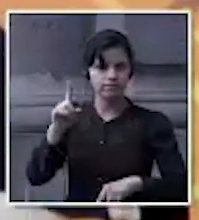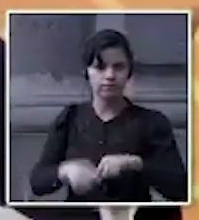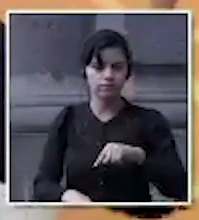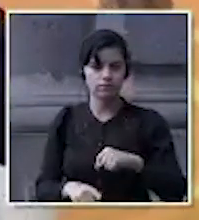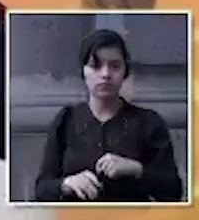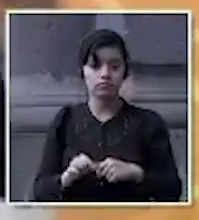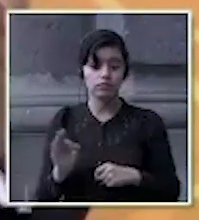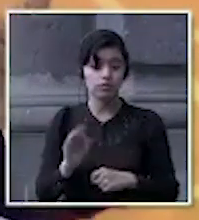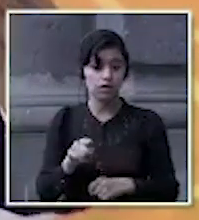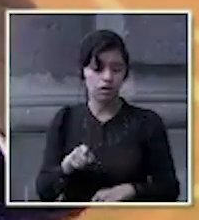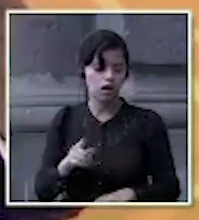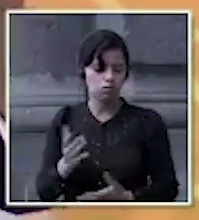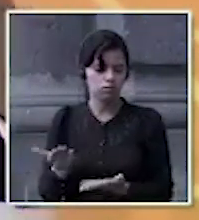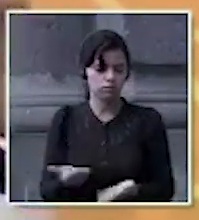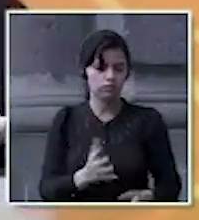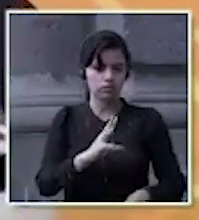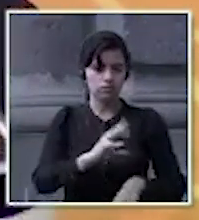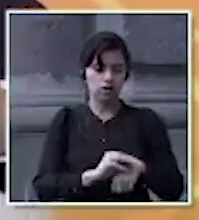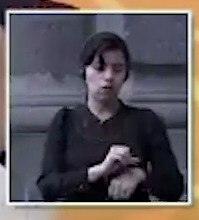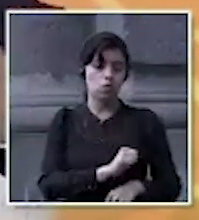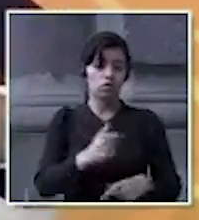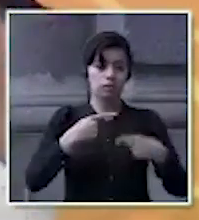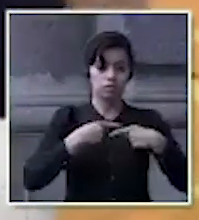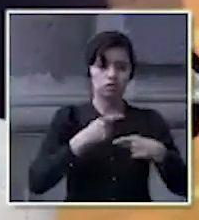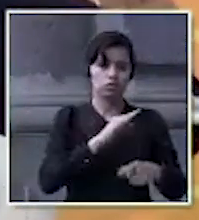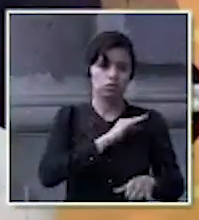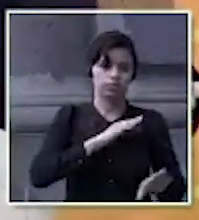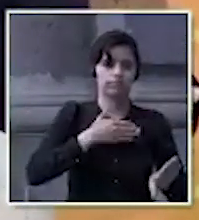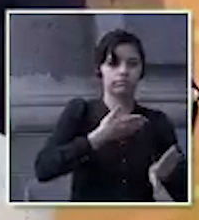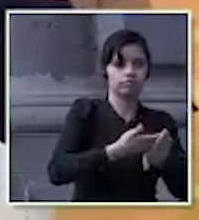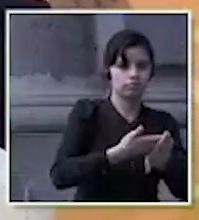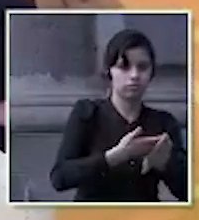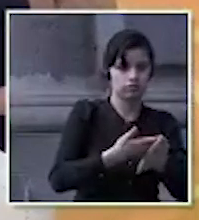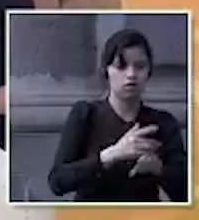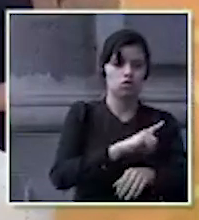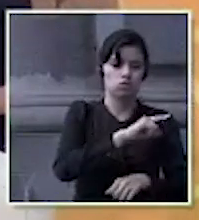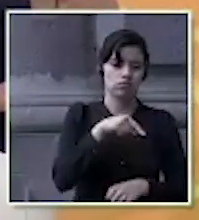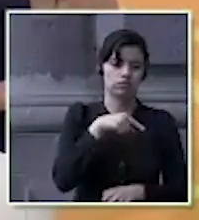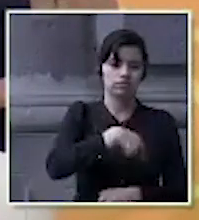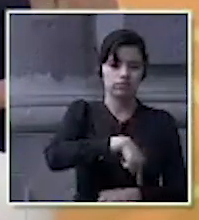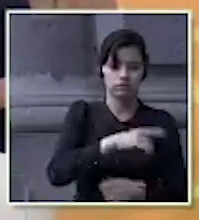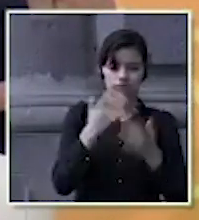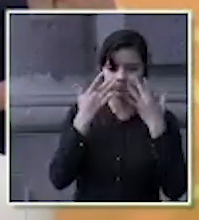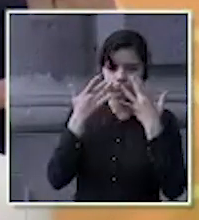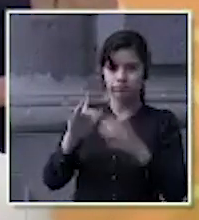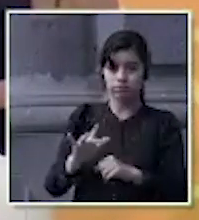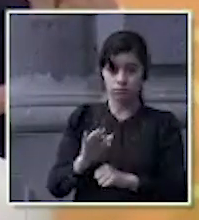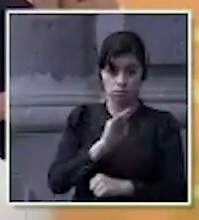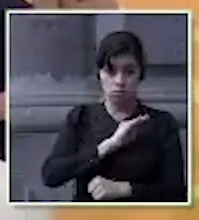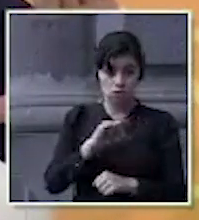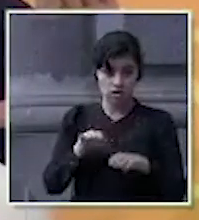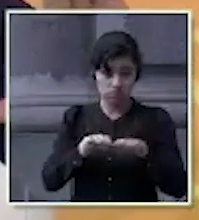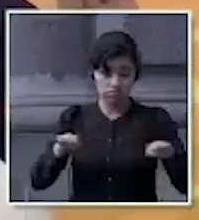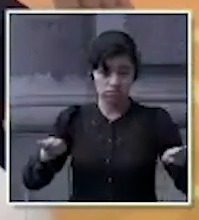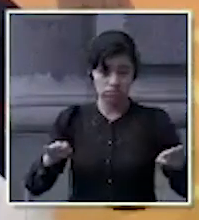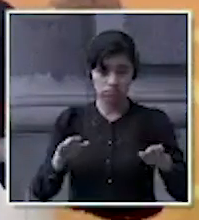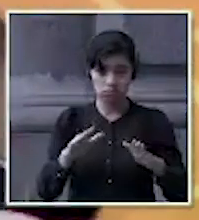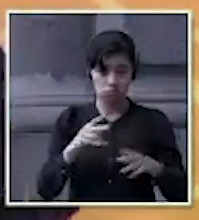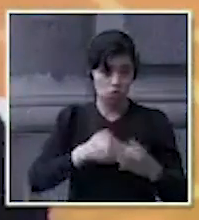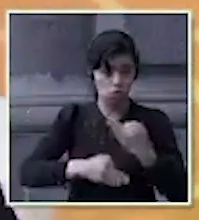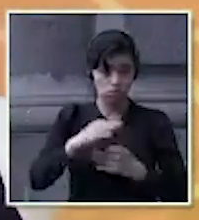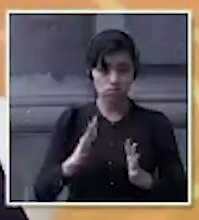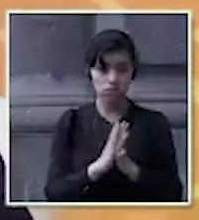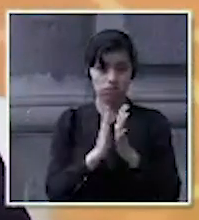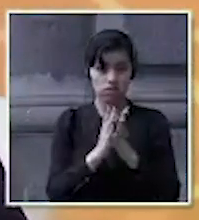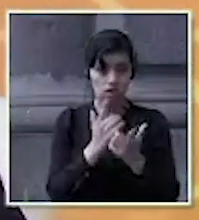otra persona. Si ese comportamiento abusivo los hace abandonar las plataformas, entonces no son realmente un espacio democrático, no son un espacio plural. Es